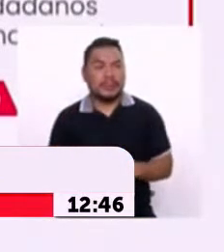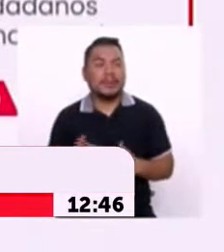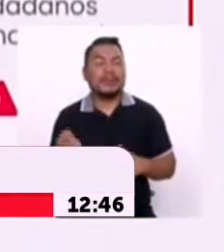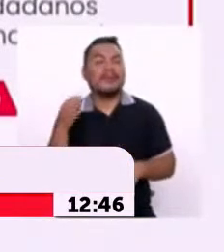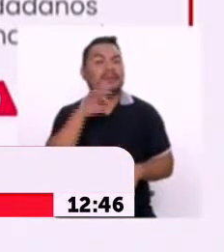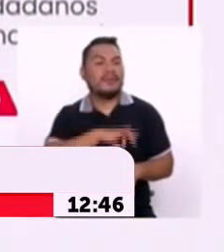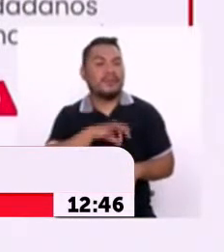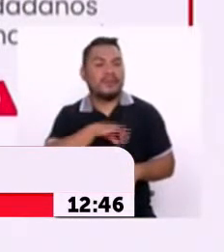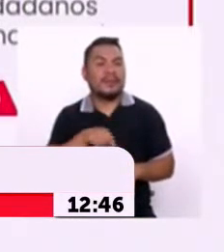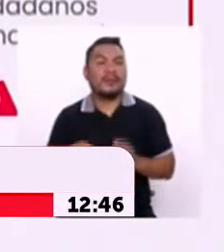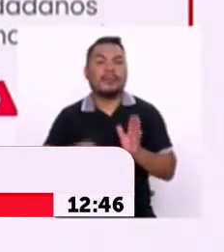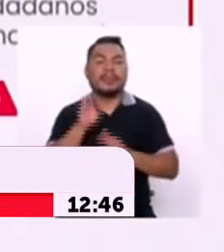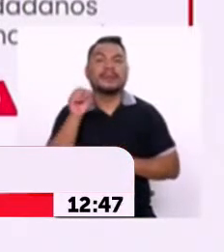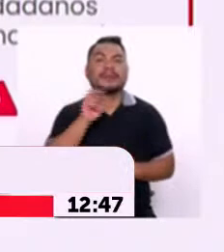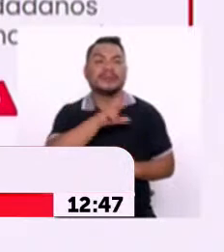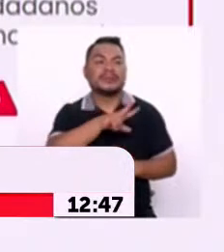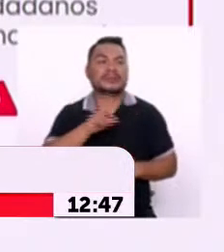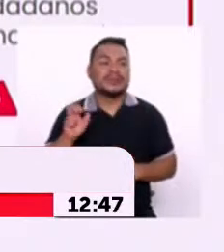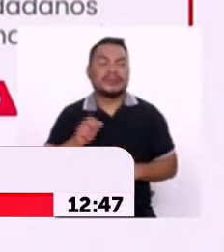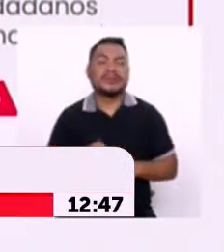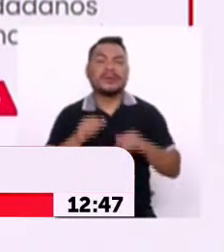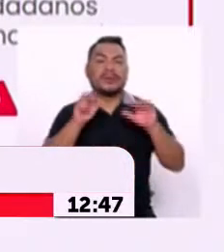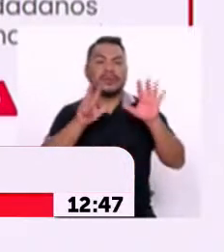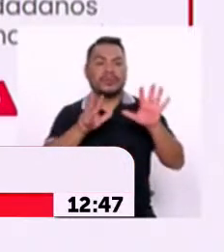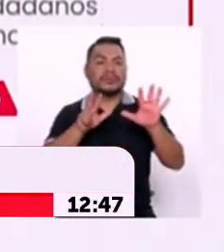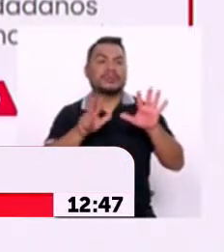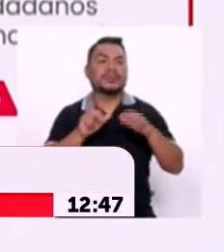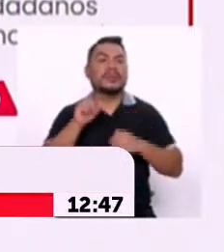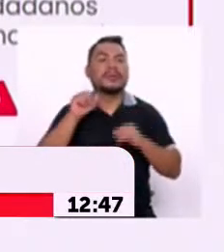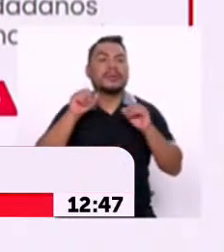regiones, beneficiando a más de